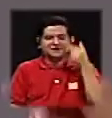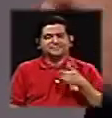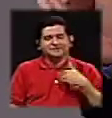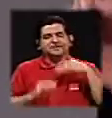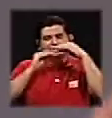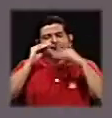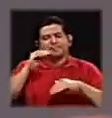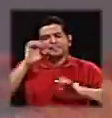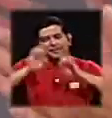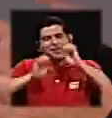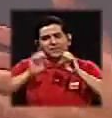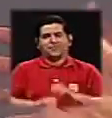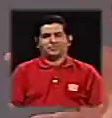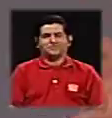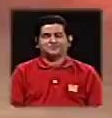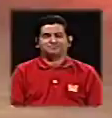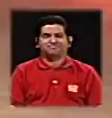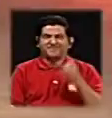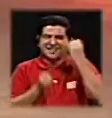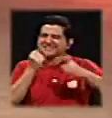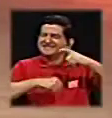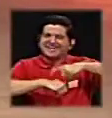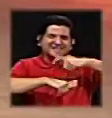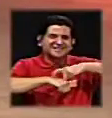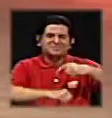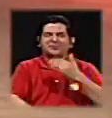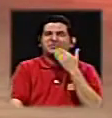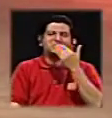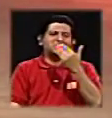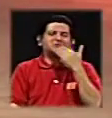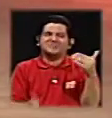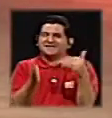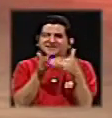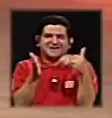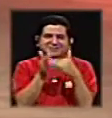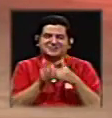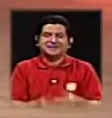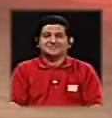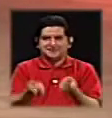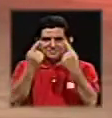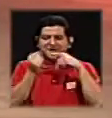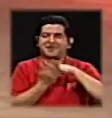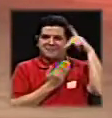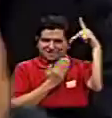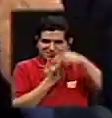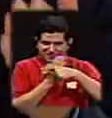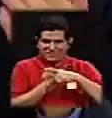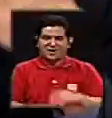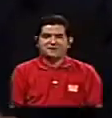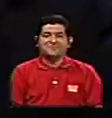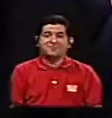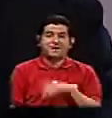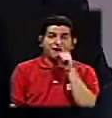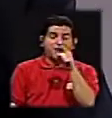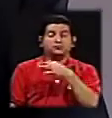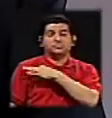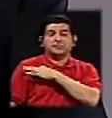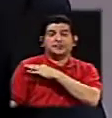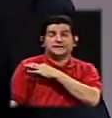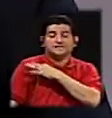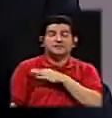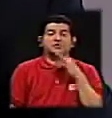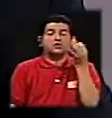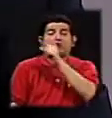menor valoración. Muy bien, se nos acabó el tiempo. Les agradezco de nuevo su presencia en nuestro programa, y a ustedes los invito